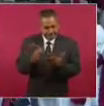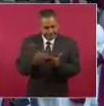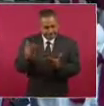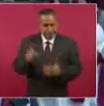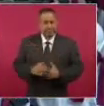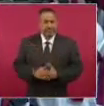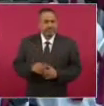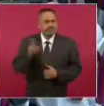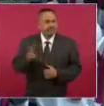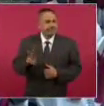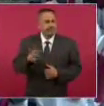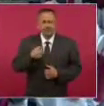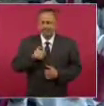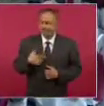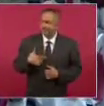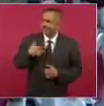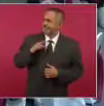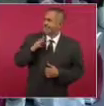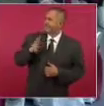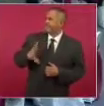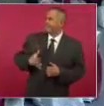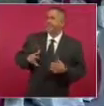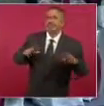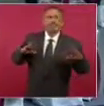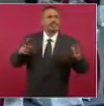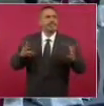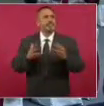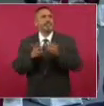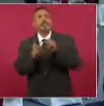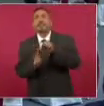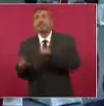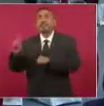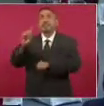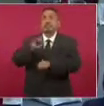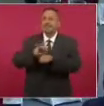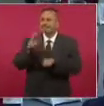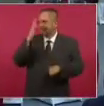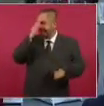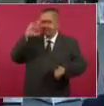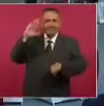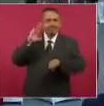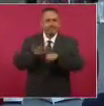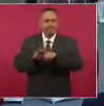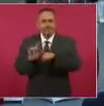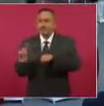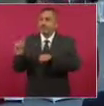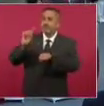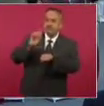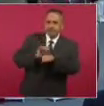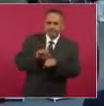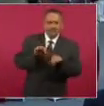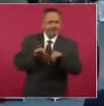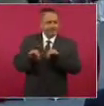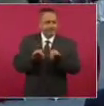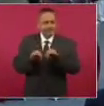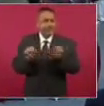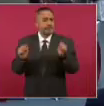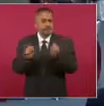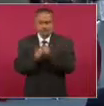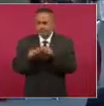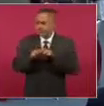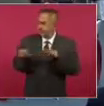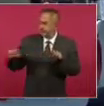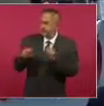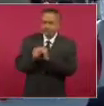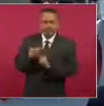Es un orgullo conmemorar este día tan emblemático para el mundo del trabajo en compañía del